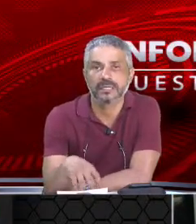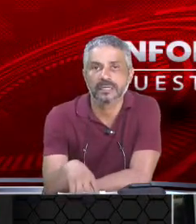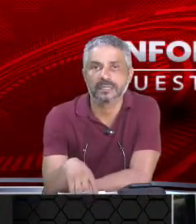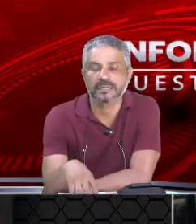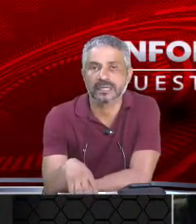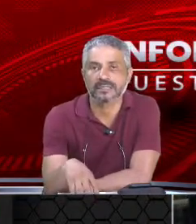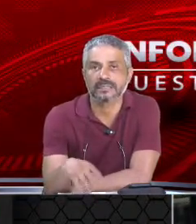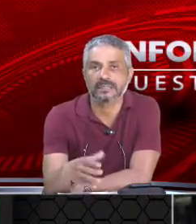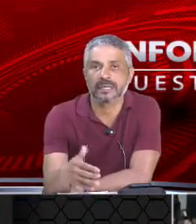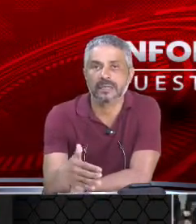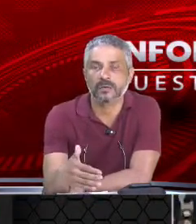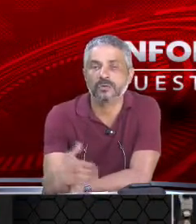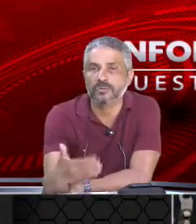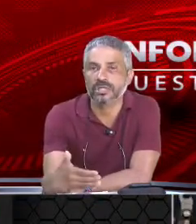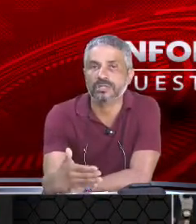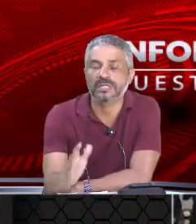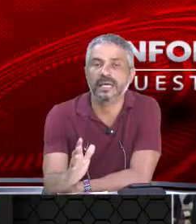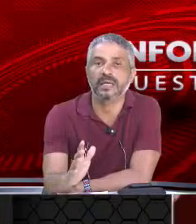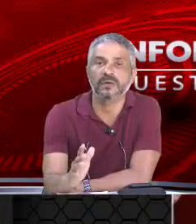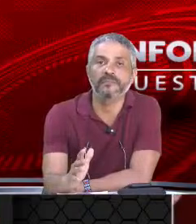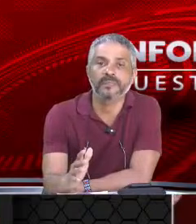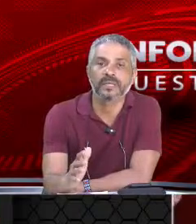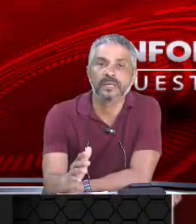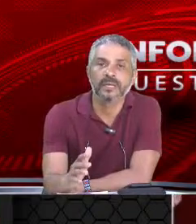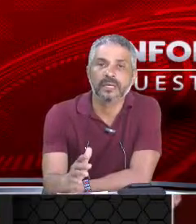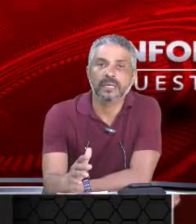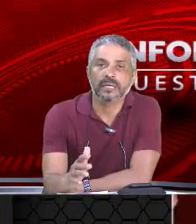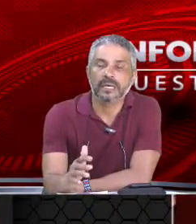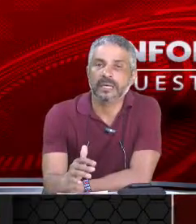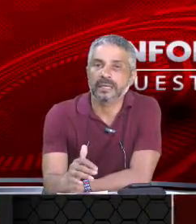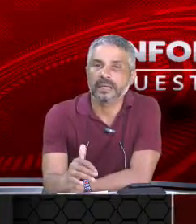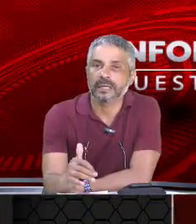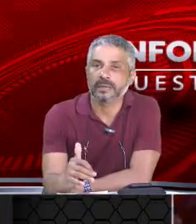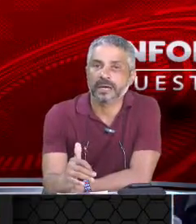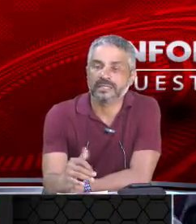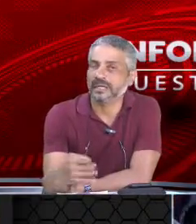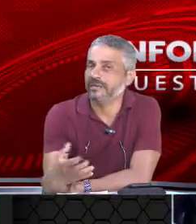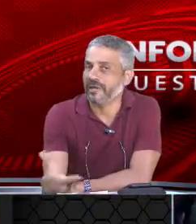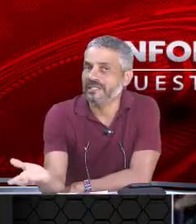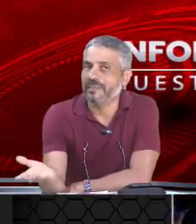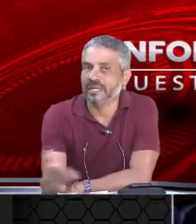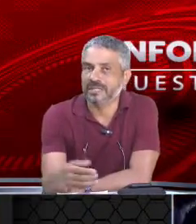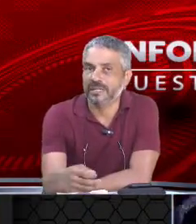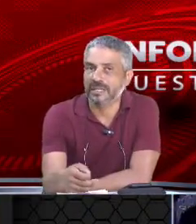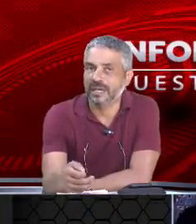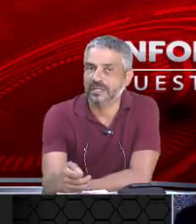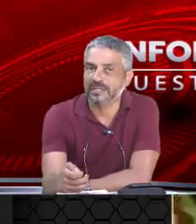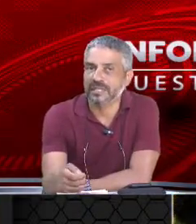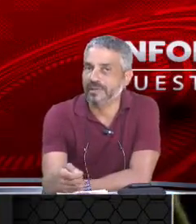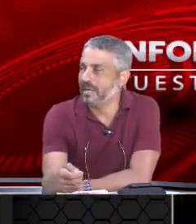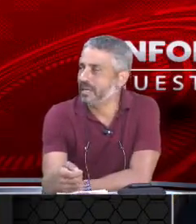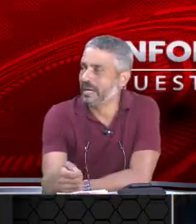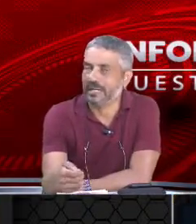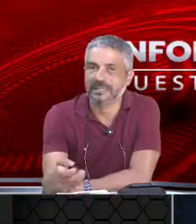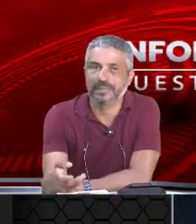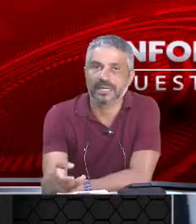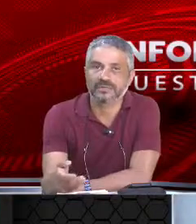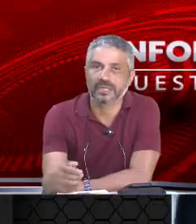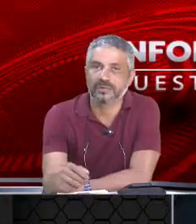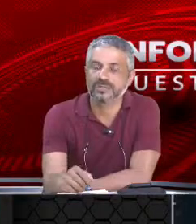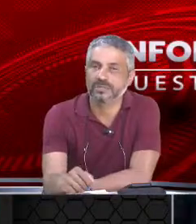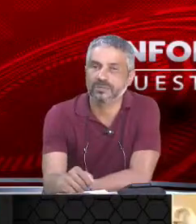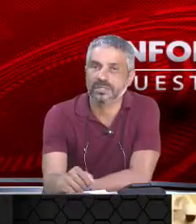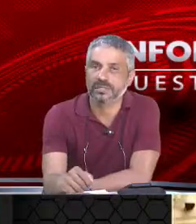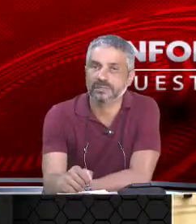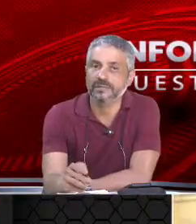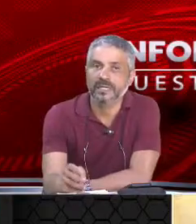que estás conduciendo el día de hoy, y que hace referencia precisamente a ese tema de la Asamblea